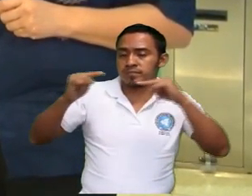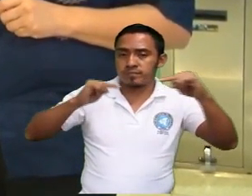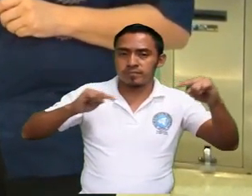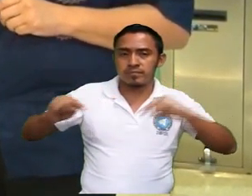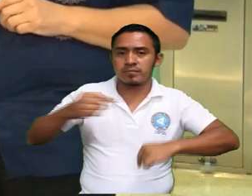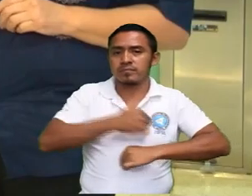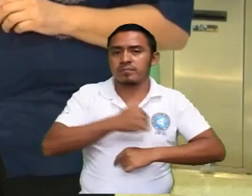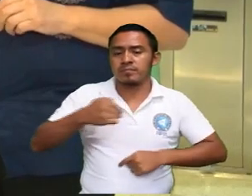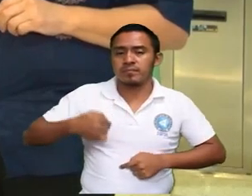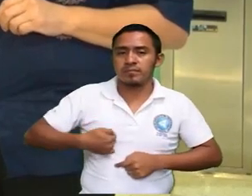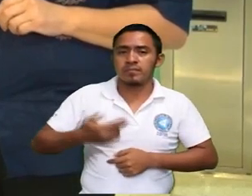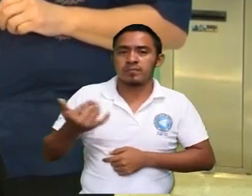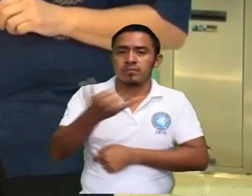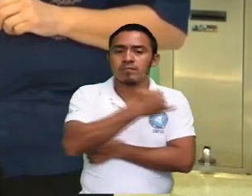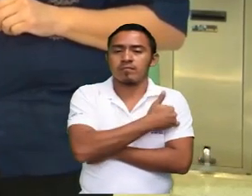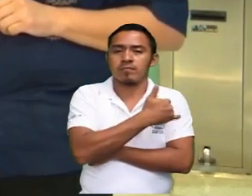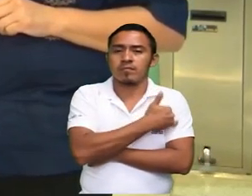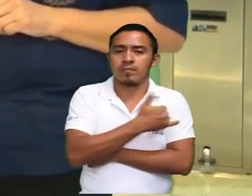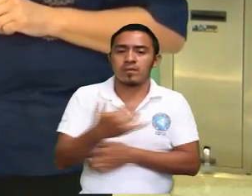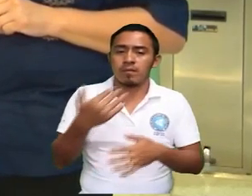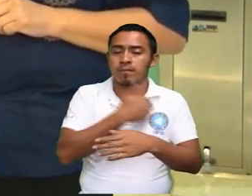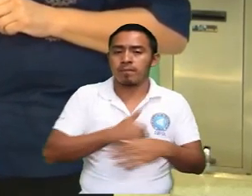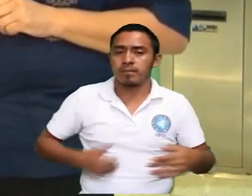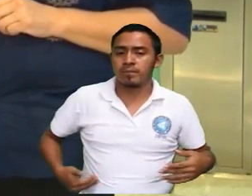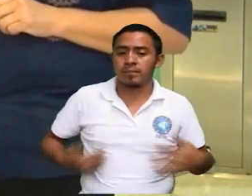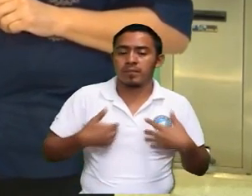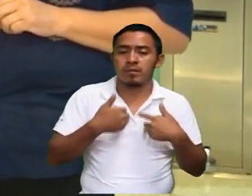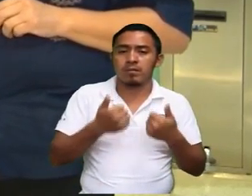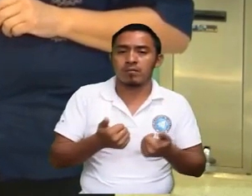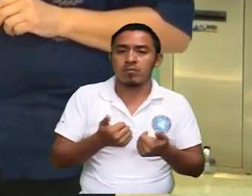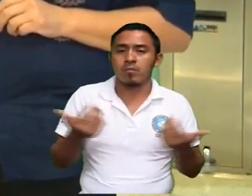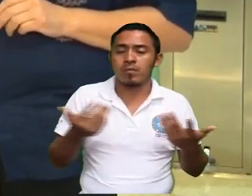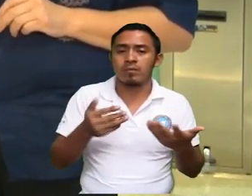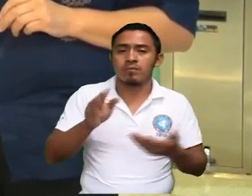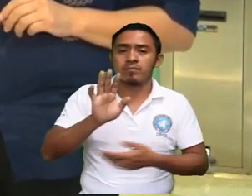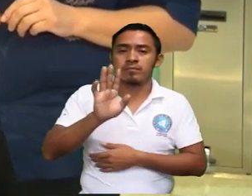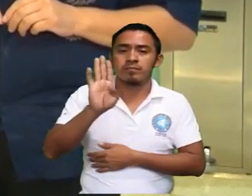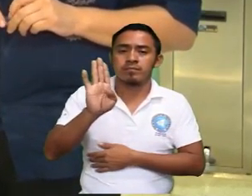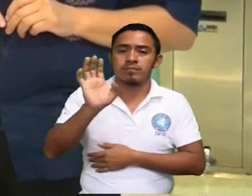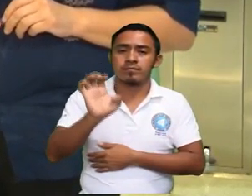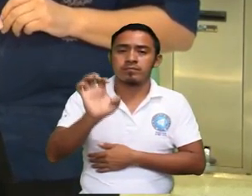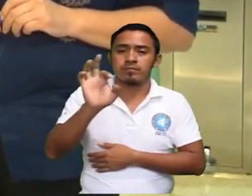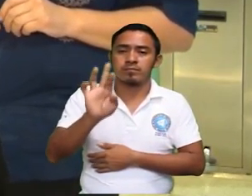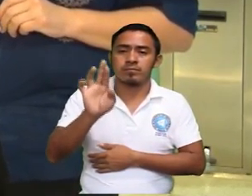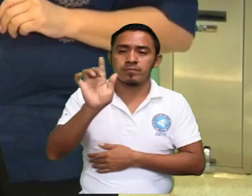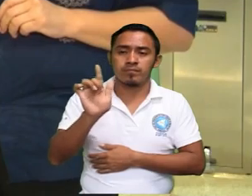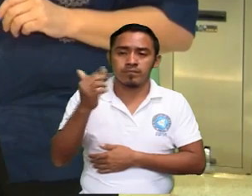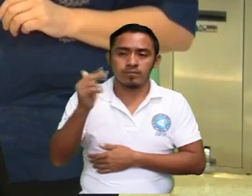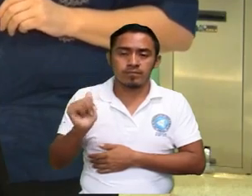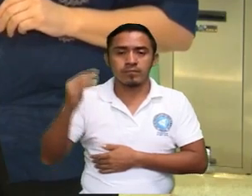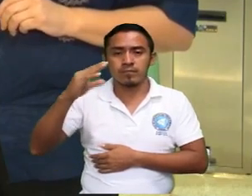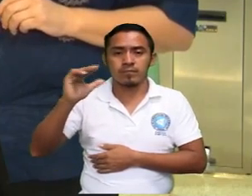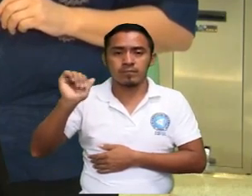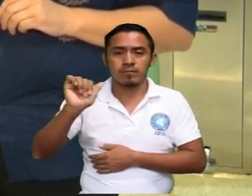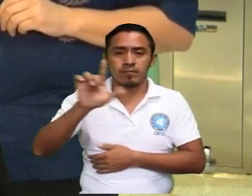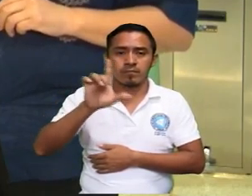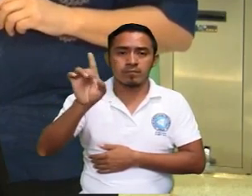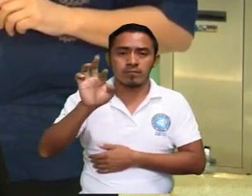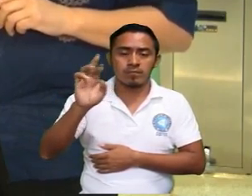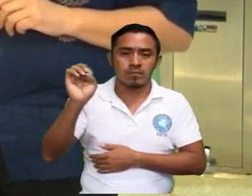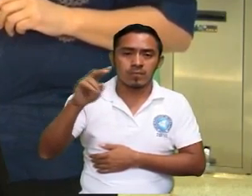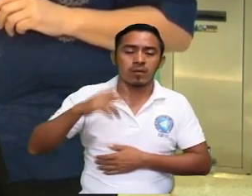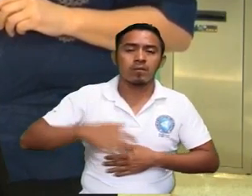desarrolla el Ministerio de Salud MINSA a través del Hospital de Referencia Nacional Berta